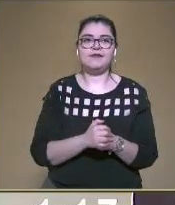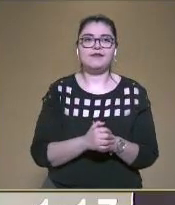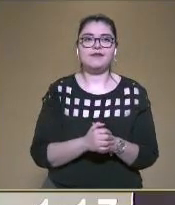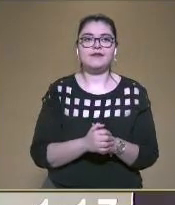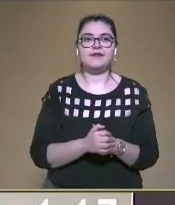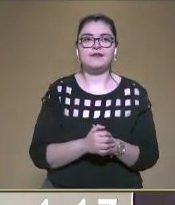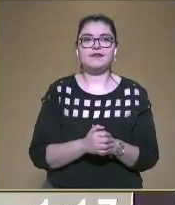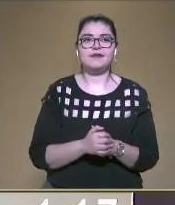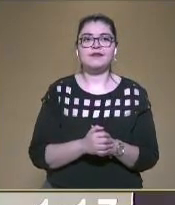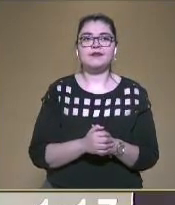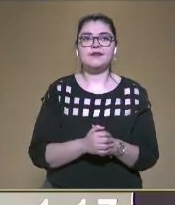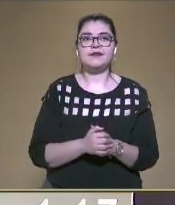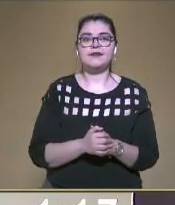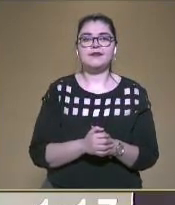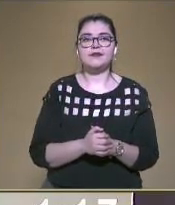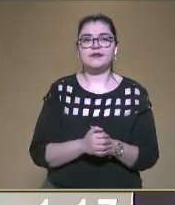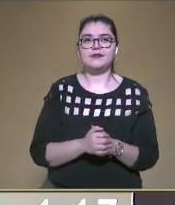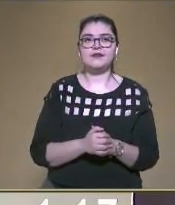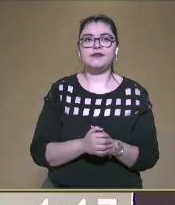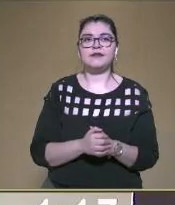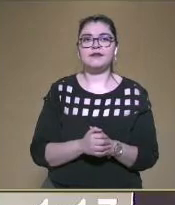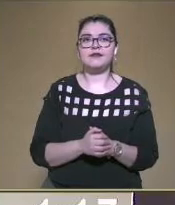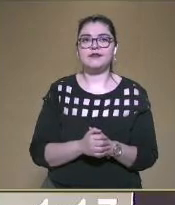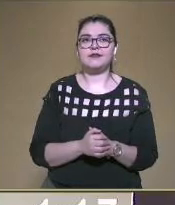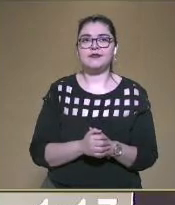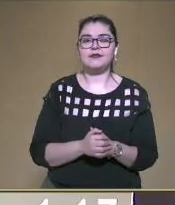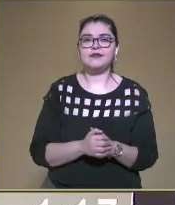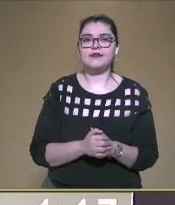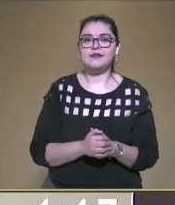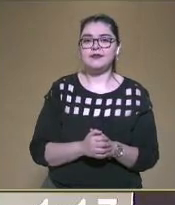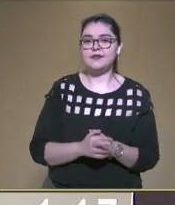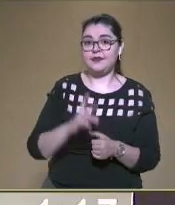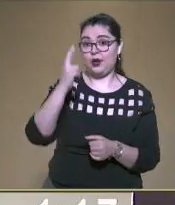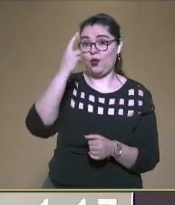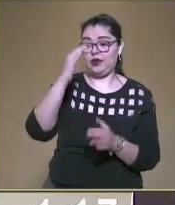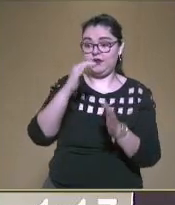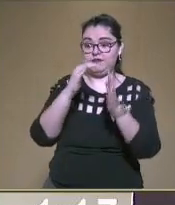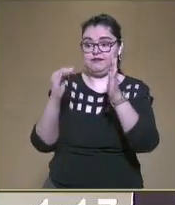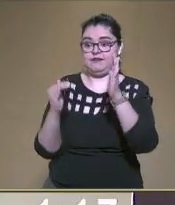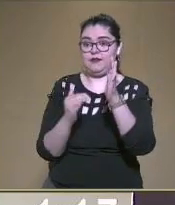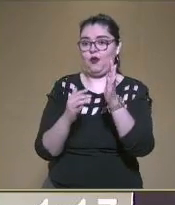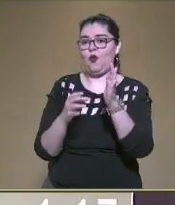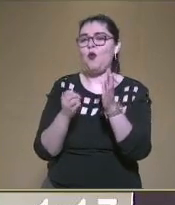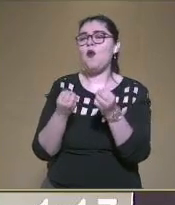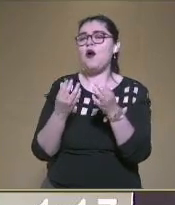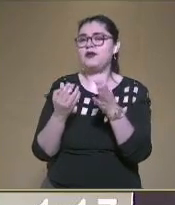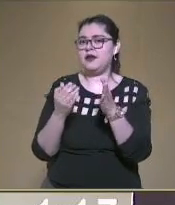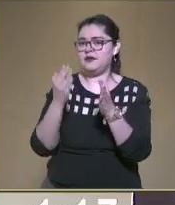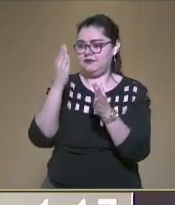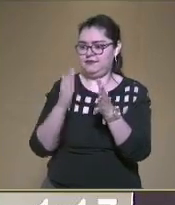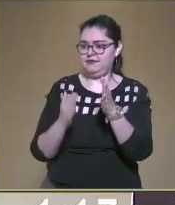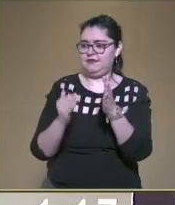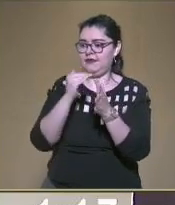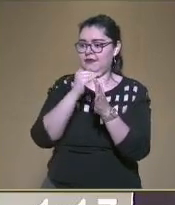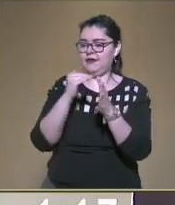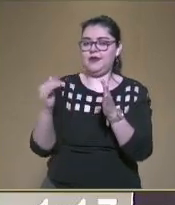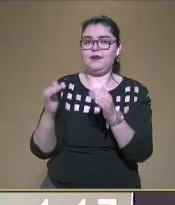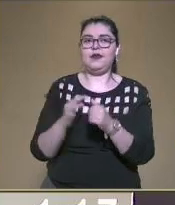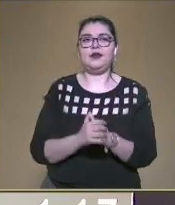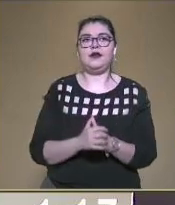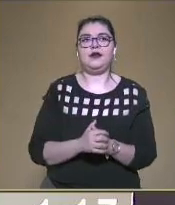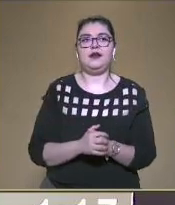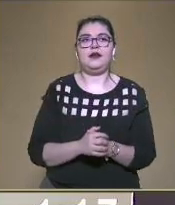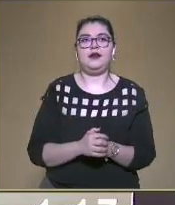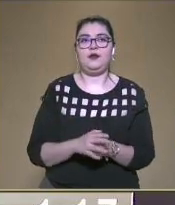tomar, ¿ok? Y el denominador, o sea, el número de abajo, en cuántas partes vas a dividir, ¿ok? De acuerdo. En este caso, se